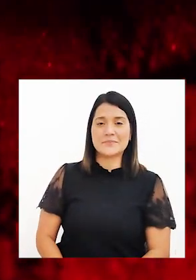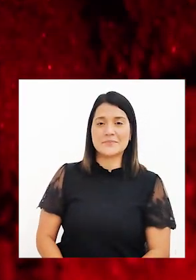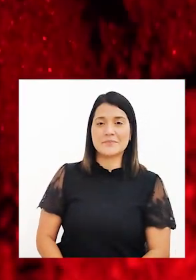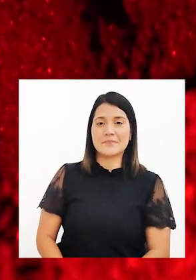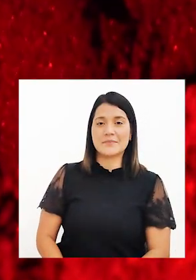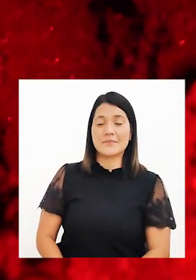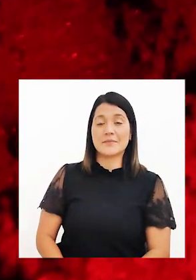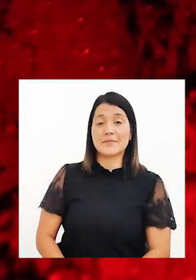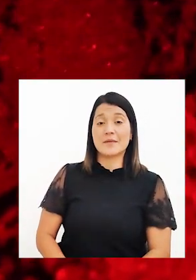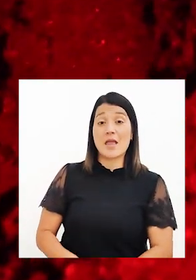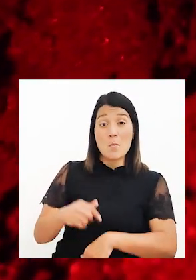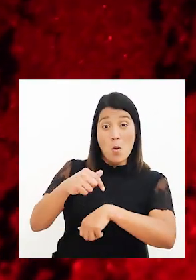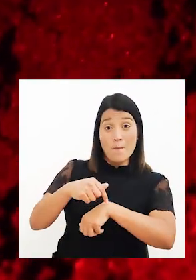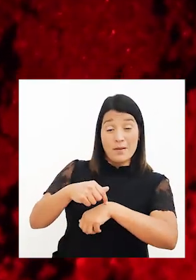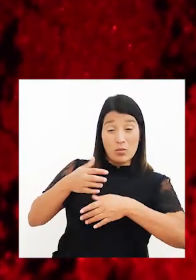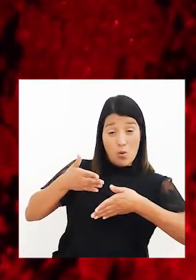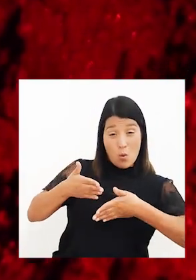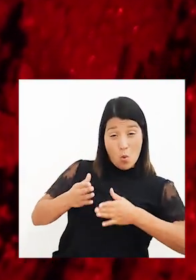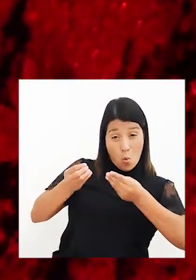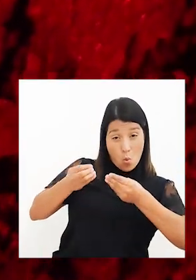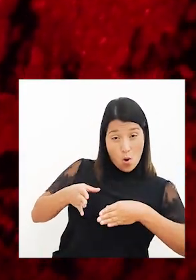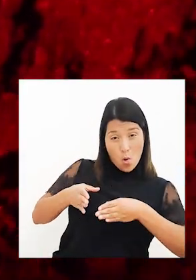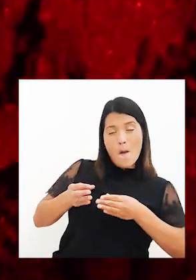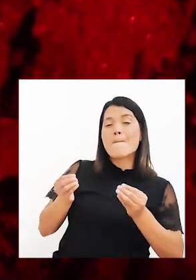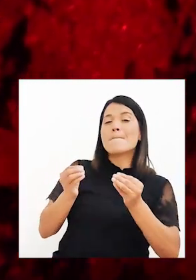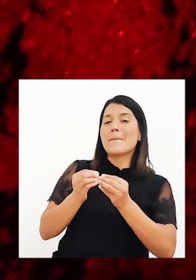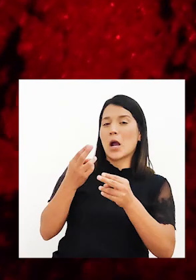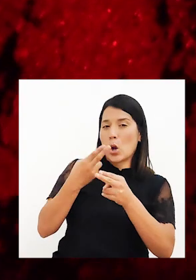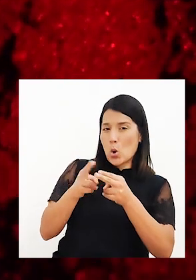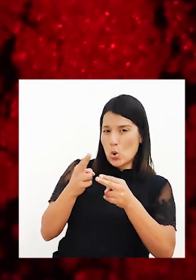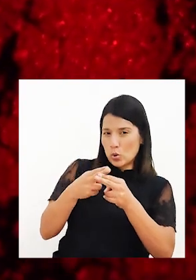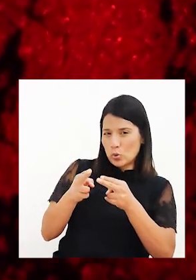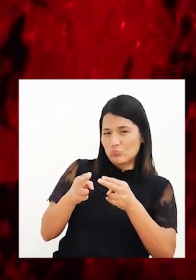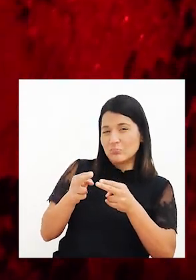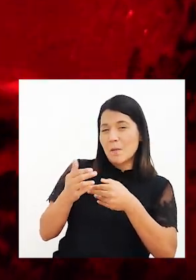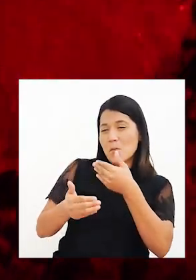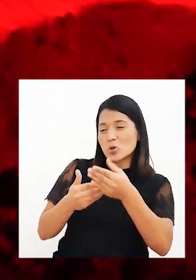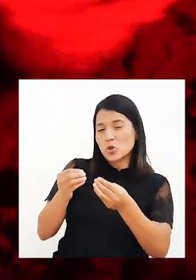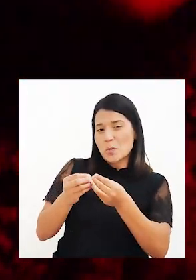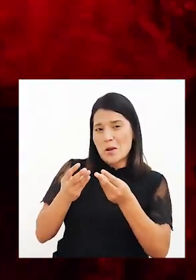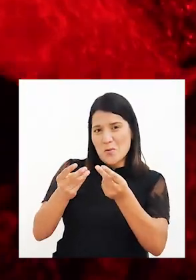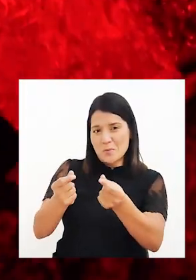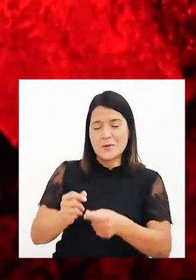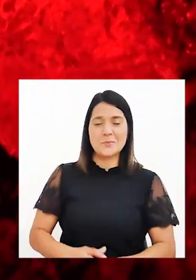el evento es todavía un poco más rápido.